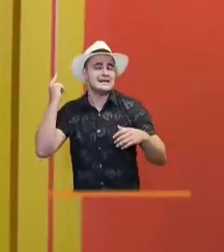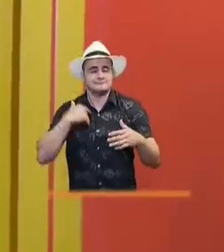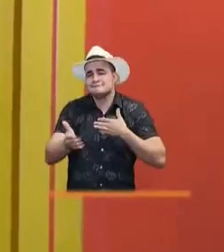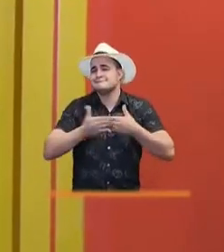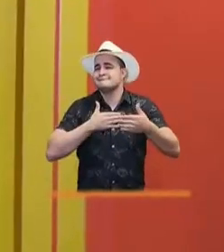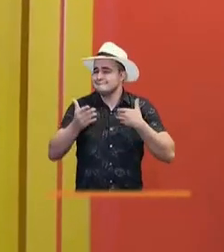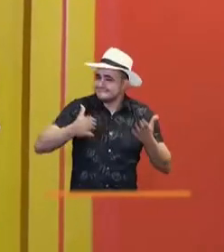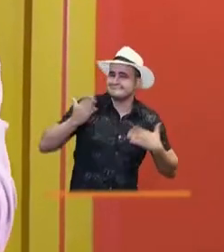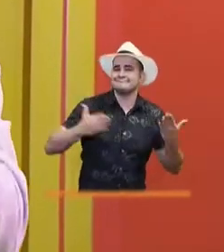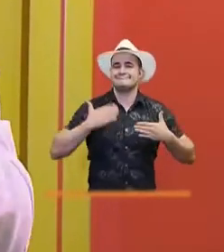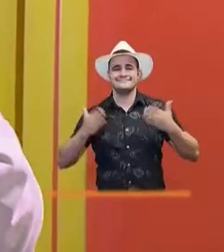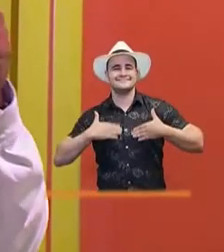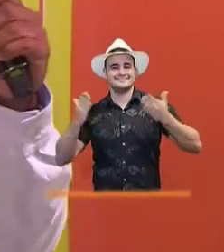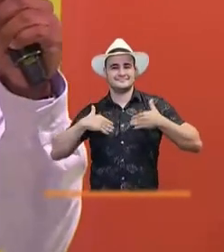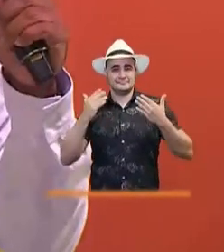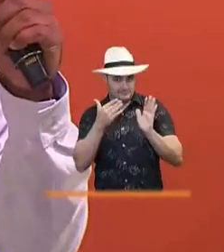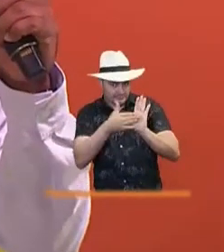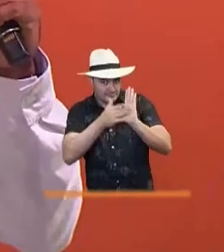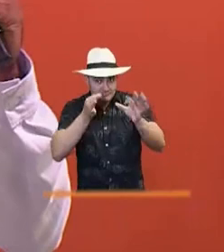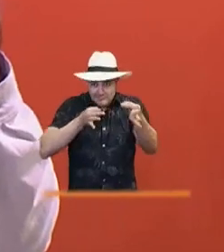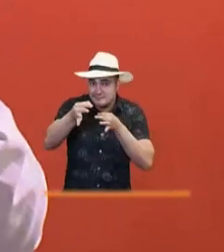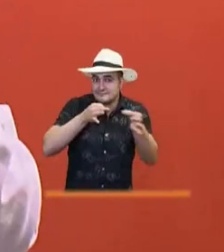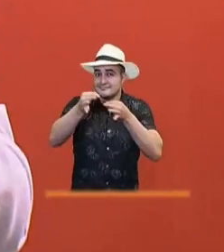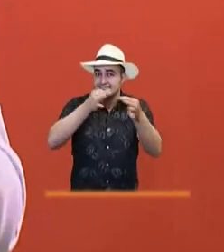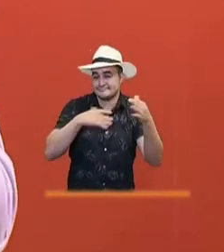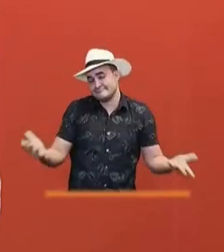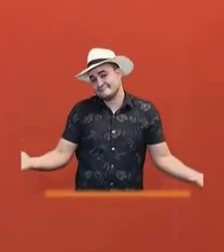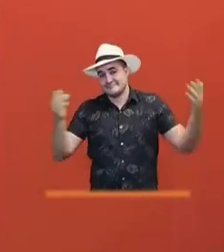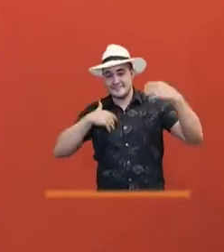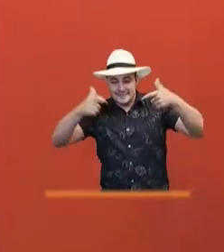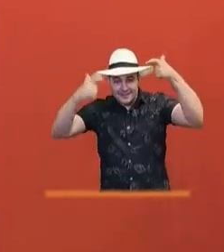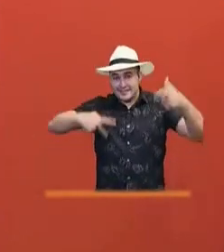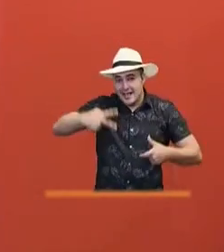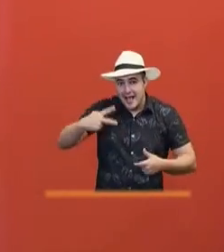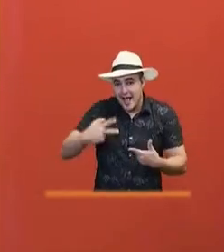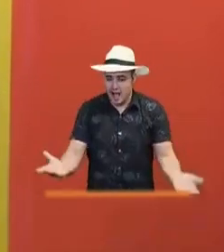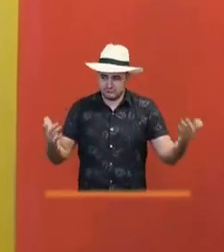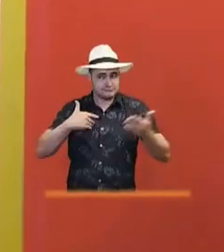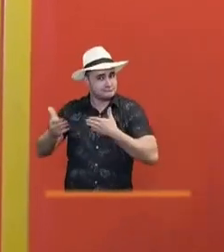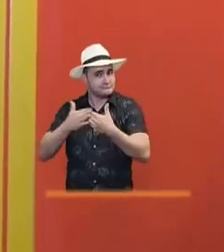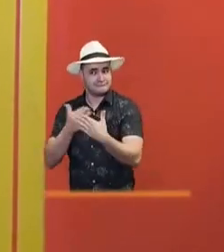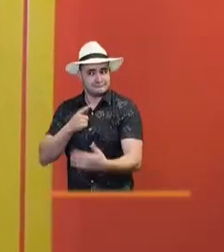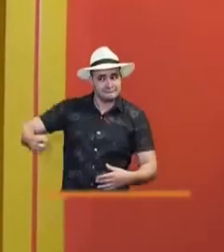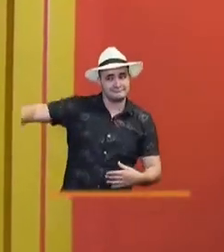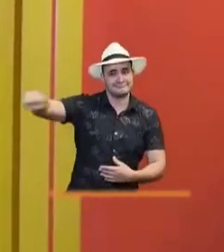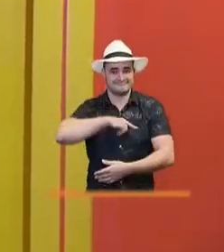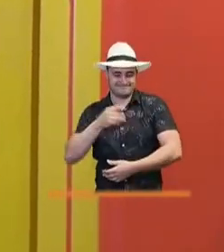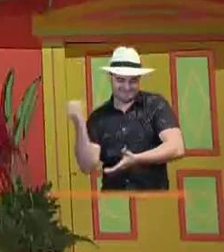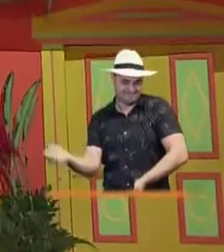le digo mis razones. Porque es que el virrey se lleva también sus 13